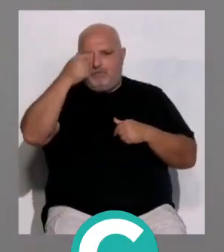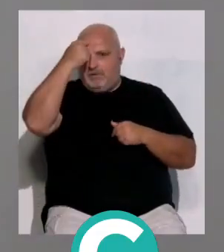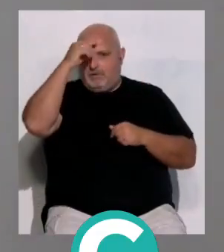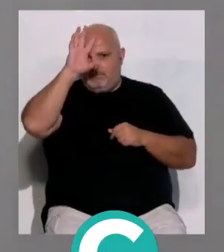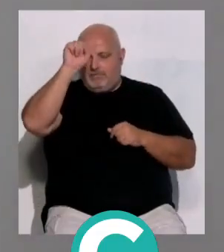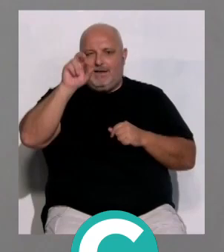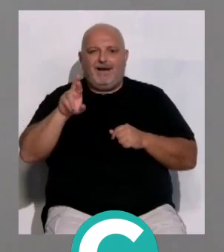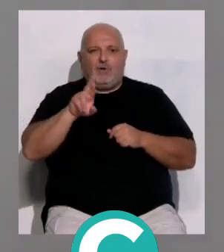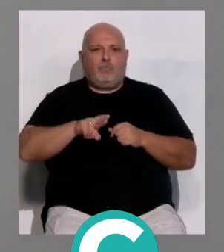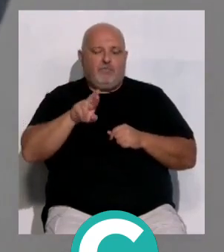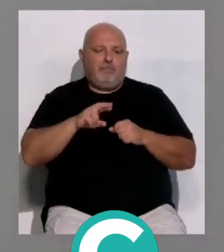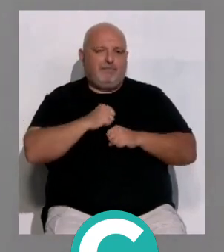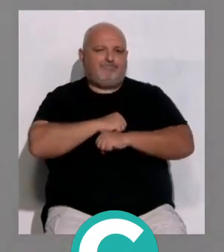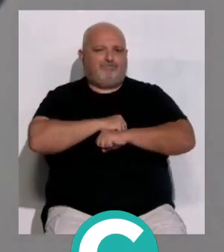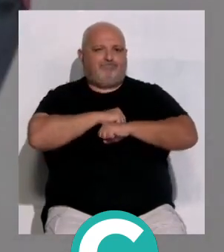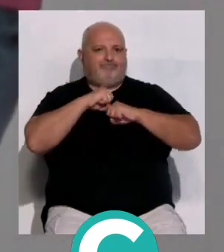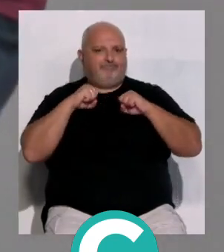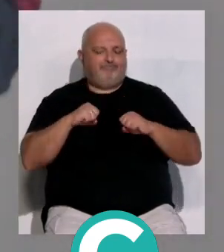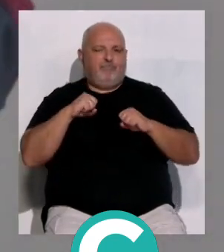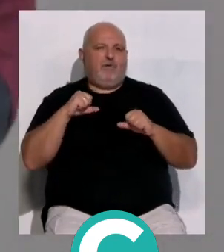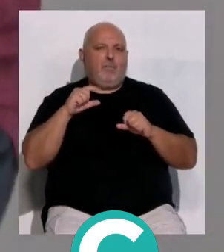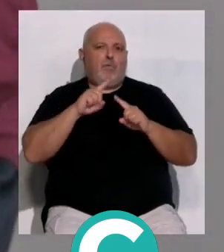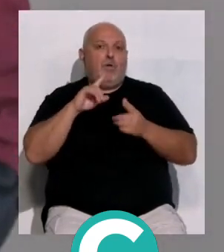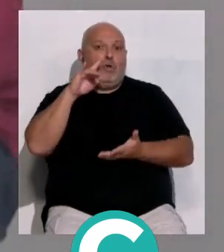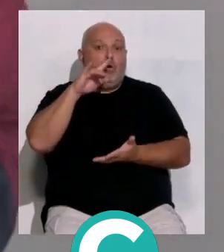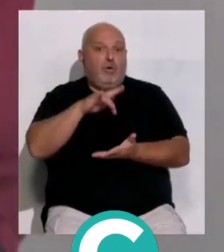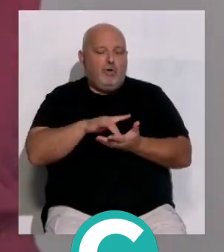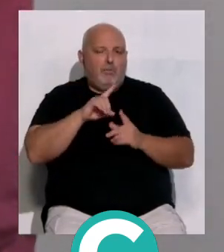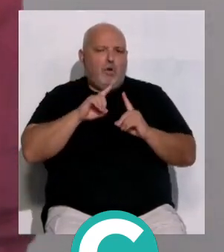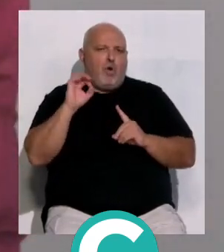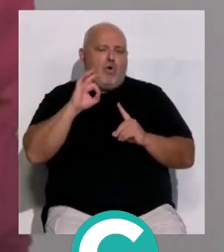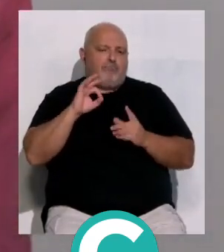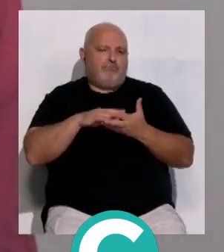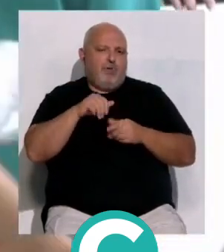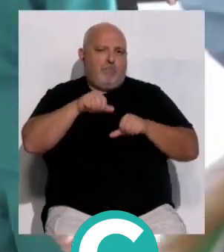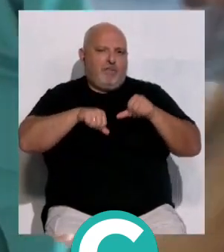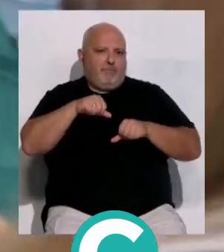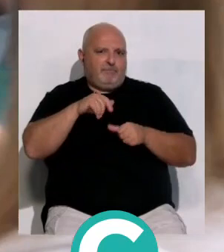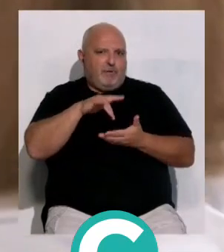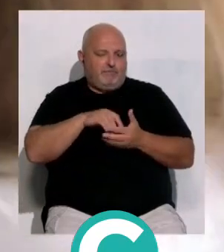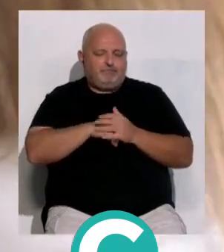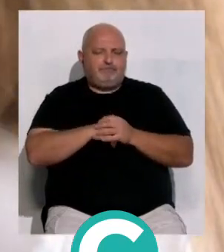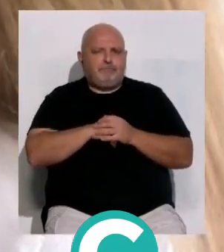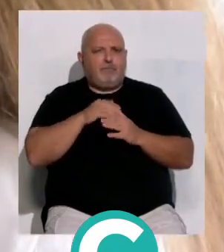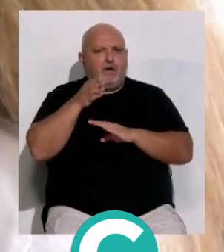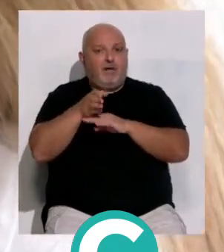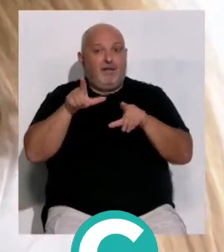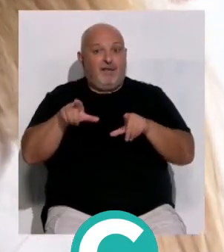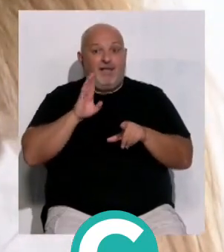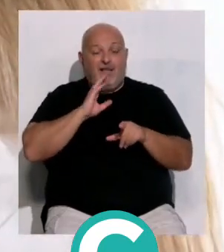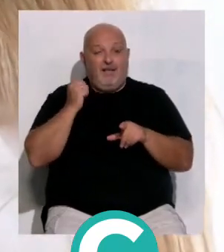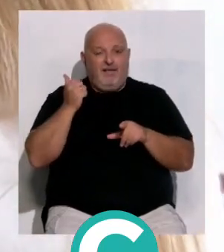para recuperarlos y fortalecerlos tras un problema cardíaco o una intervención. Ya han pasado por la unidad